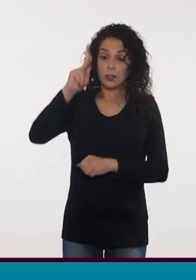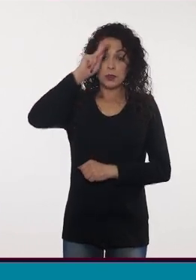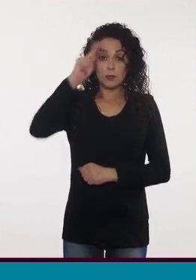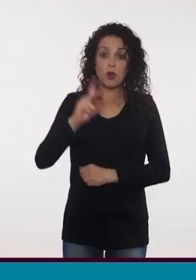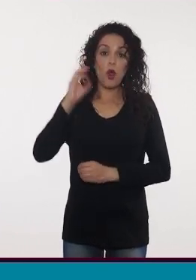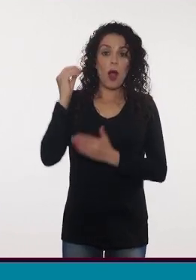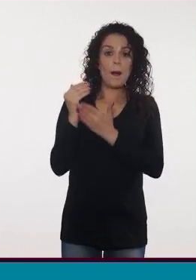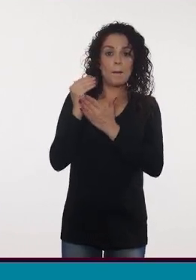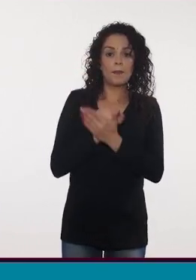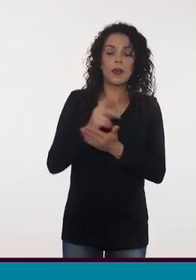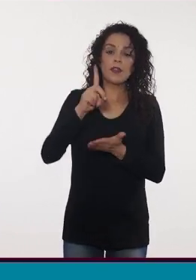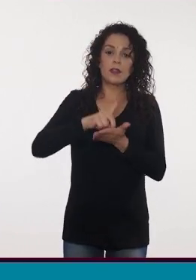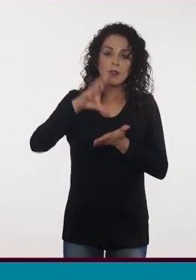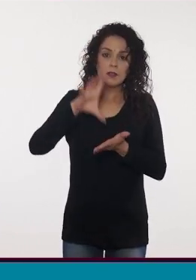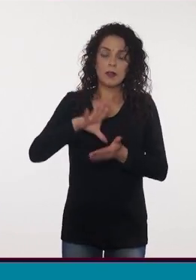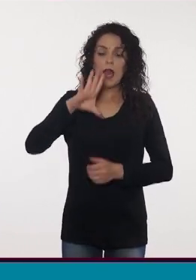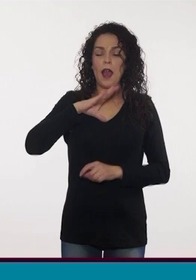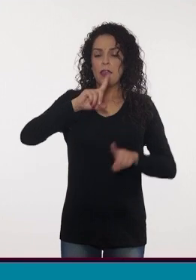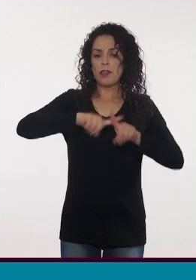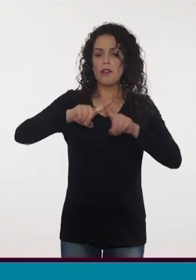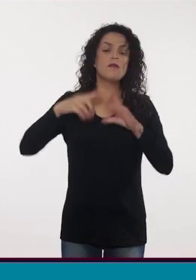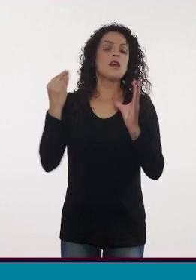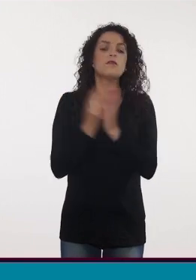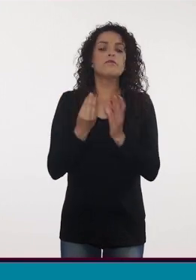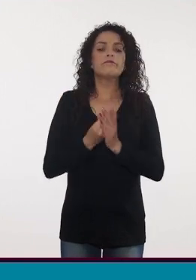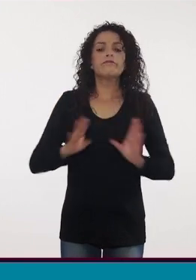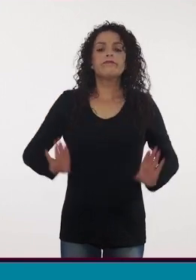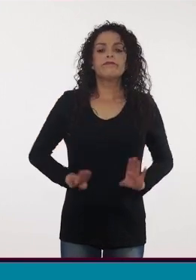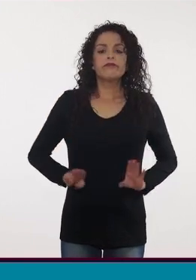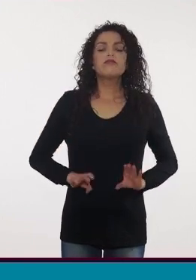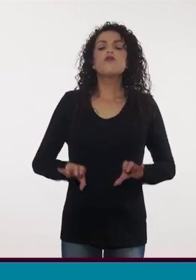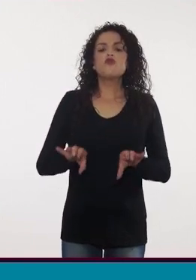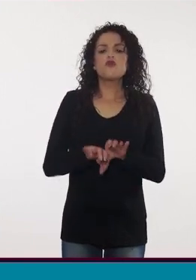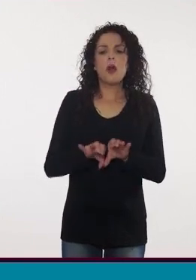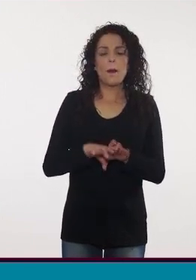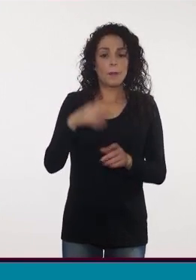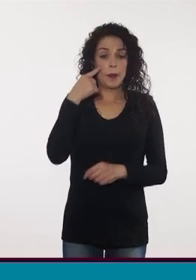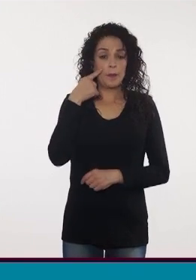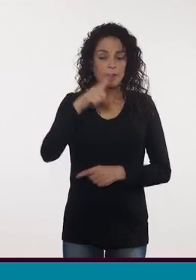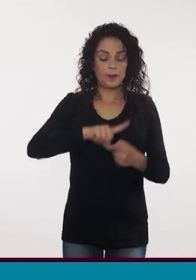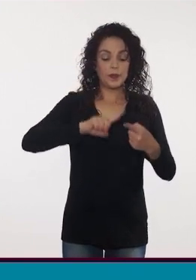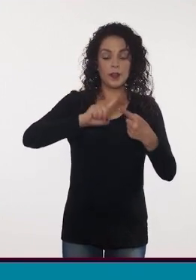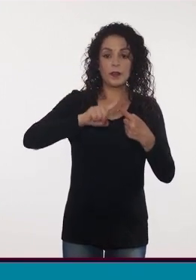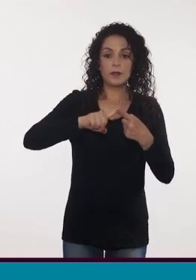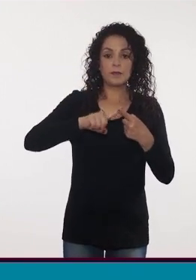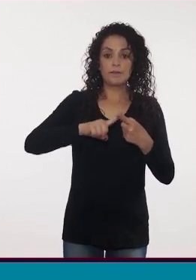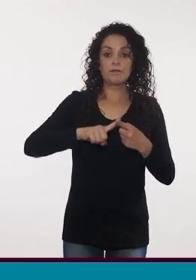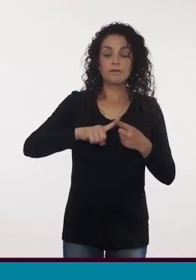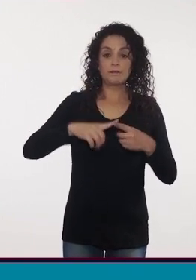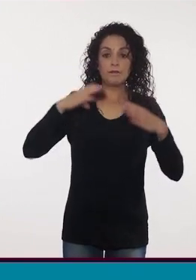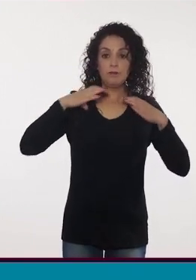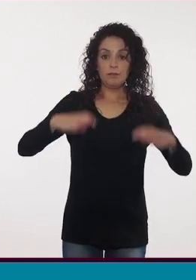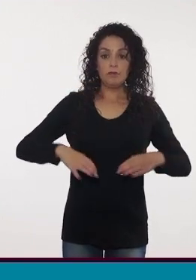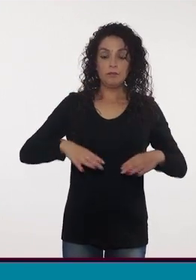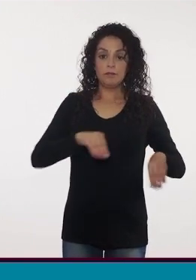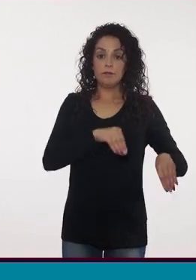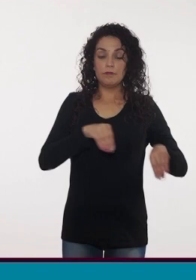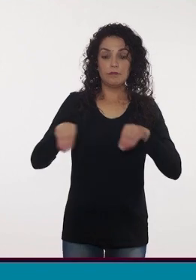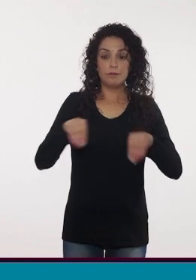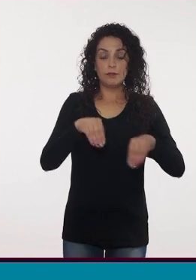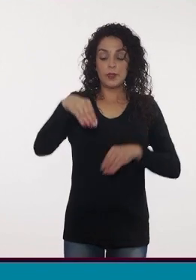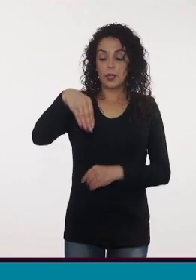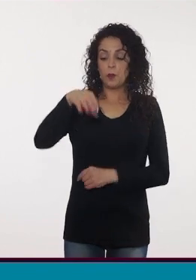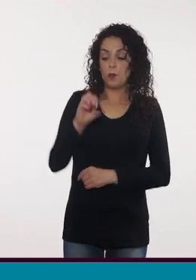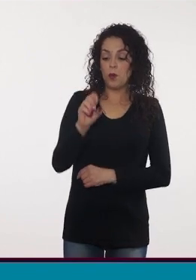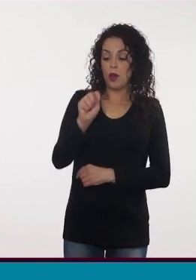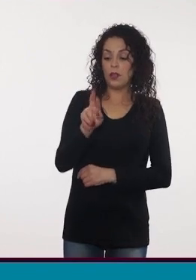Los distintos tipos de discapacidad pueden catalogarse así. Primero están las discapacidades motrices, cuando la persona puede